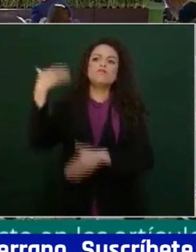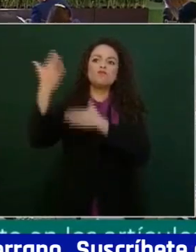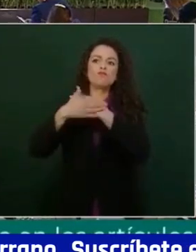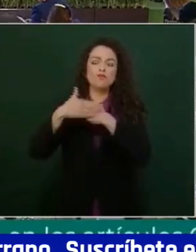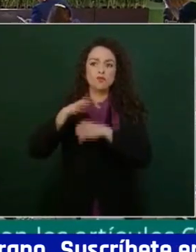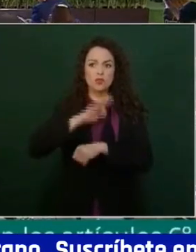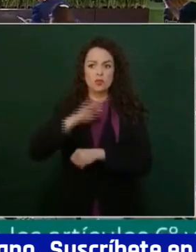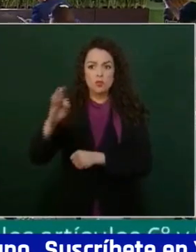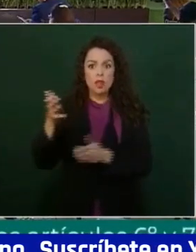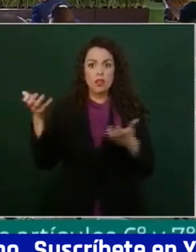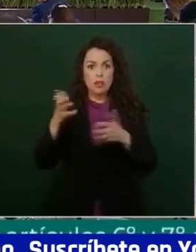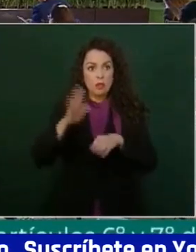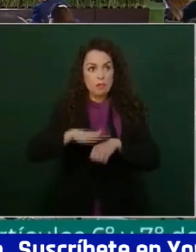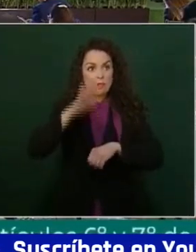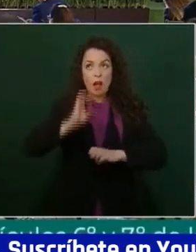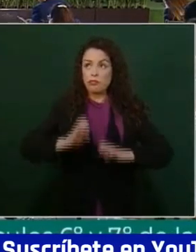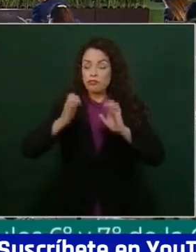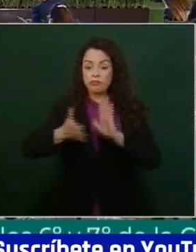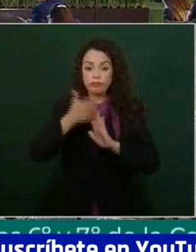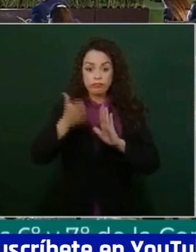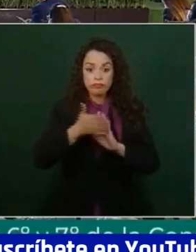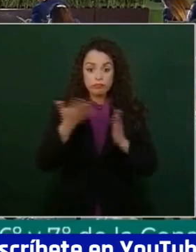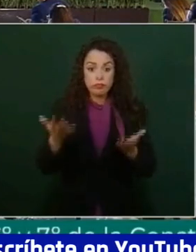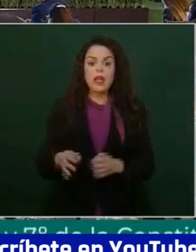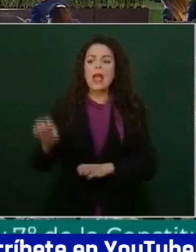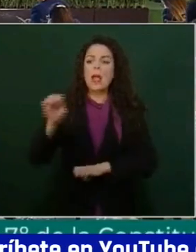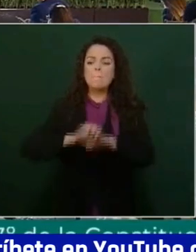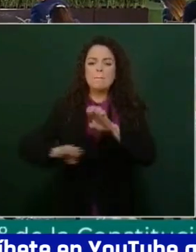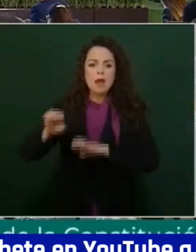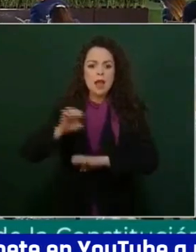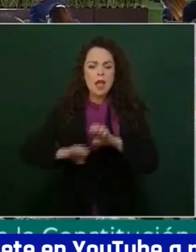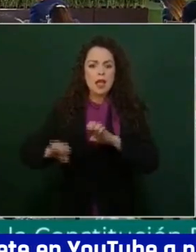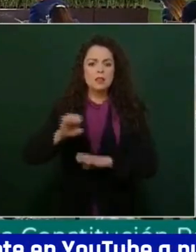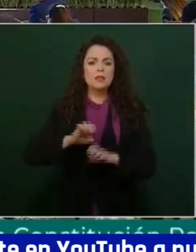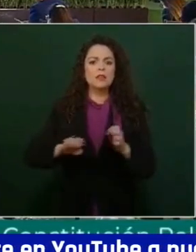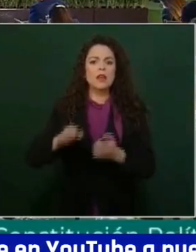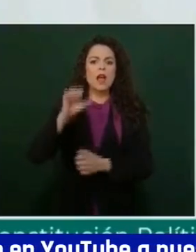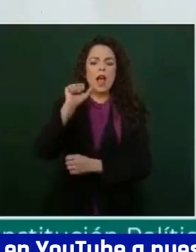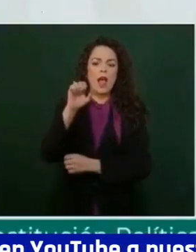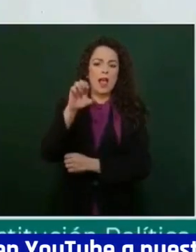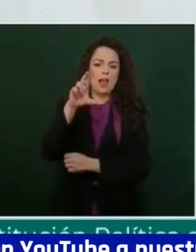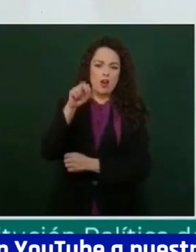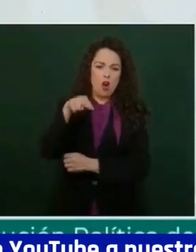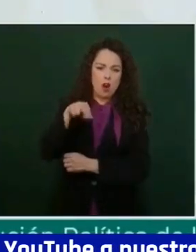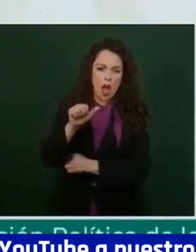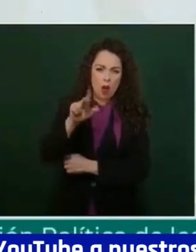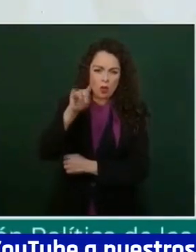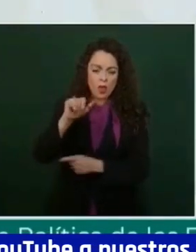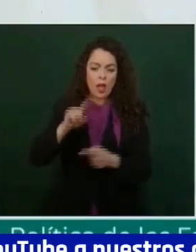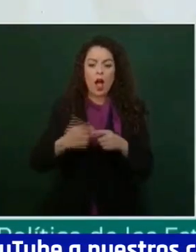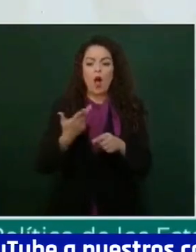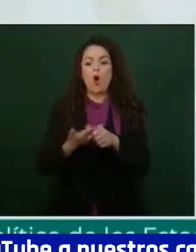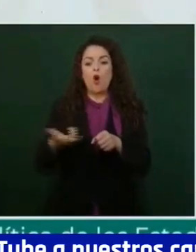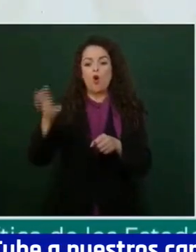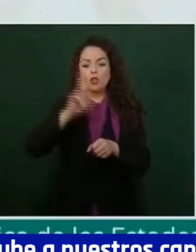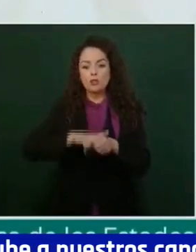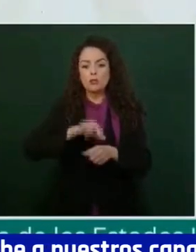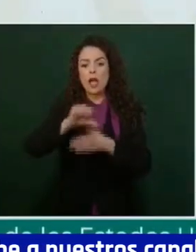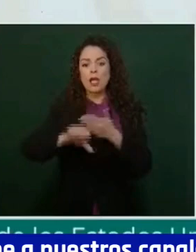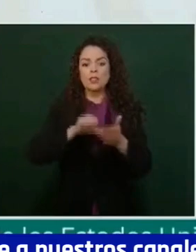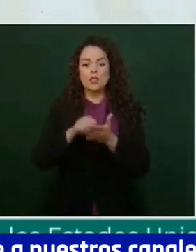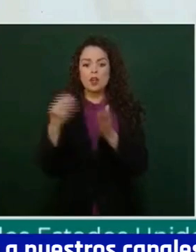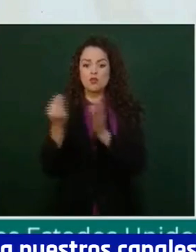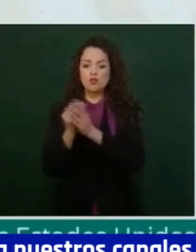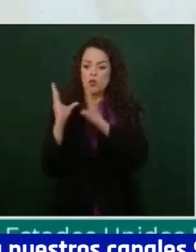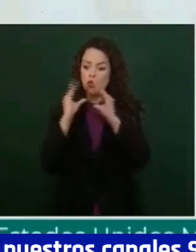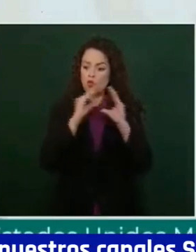dentro de la ciudad aeroportuaria, como pueden ser cooperativos de empresas aeronáuticas, hospitales, centros de capacitación, centros comerciales y